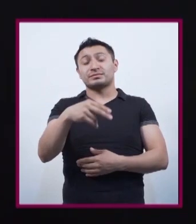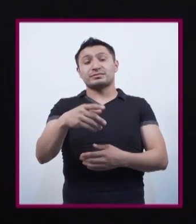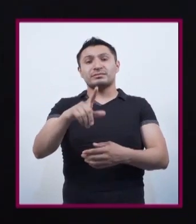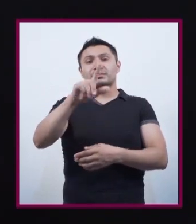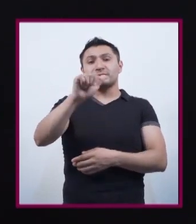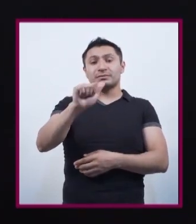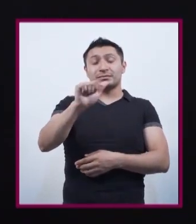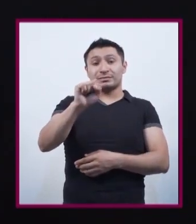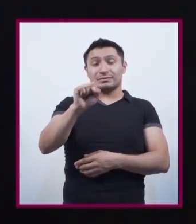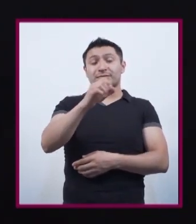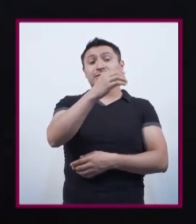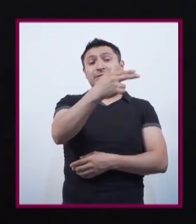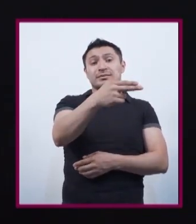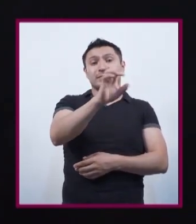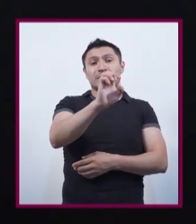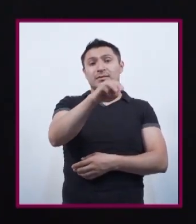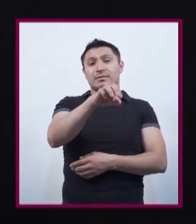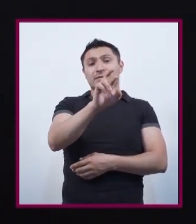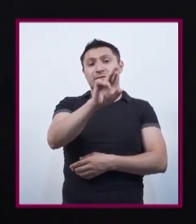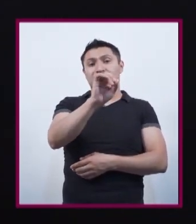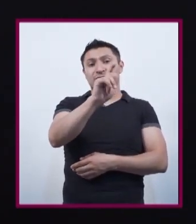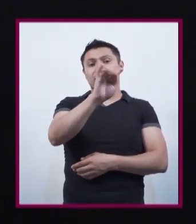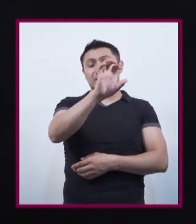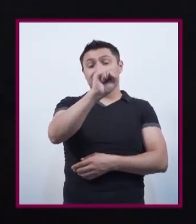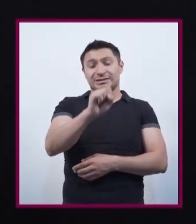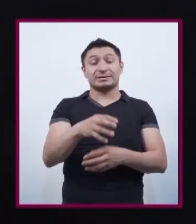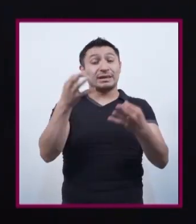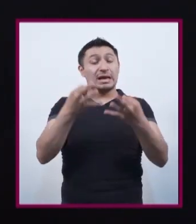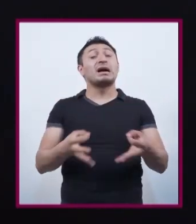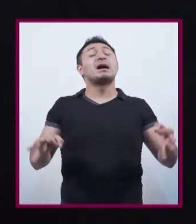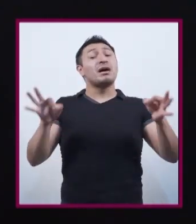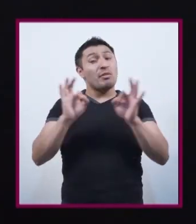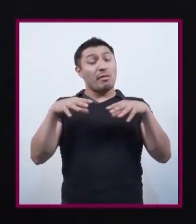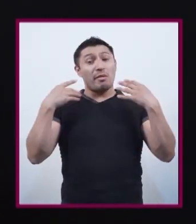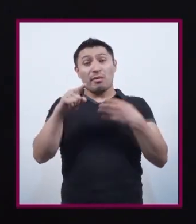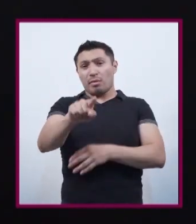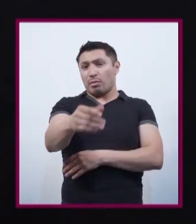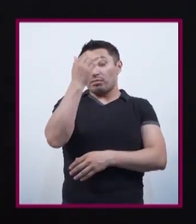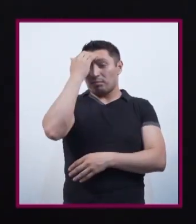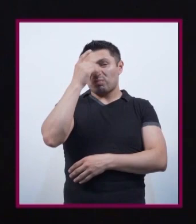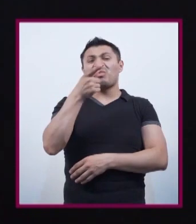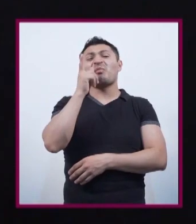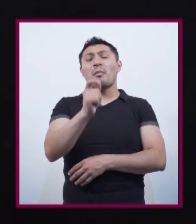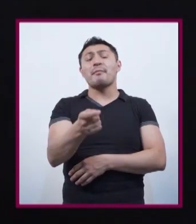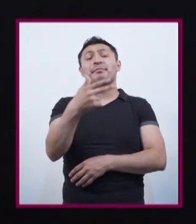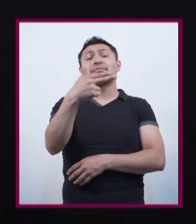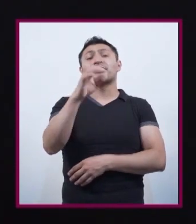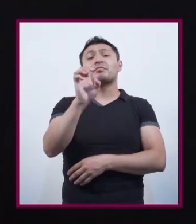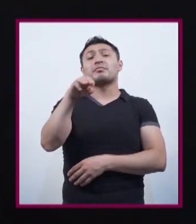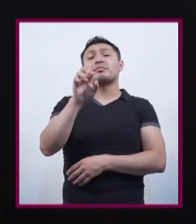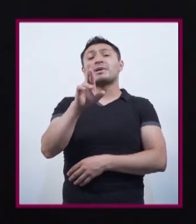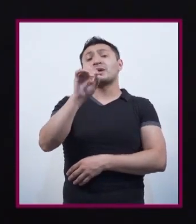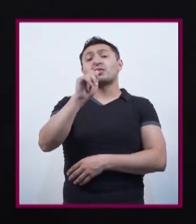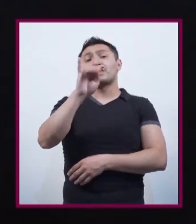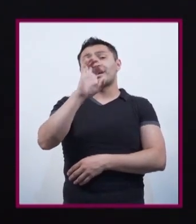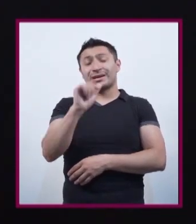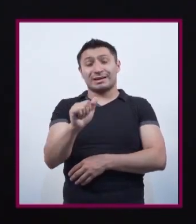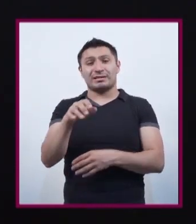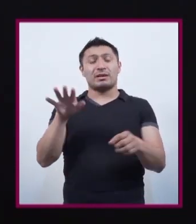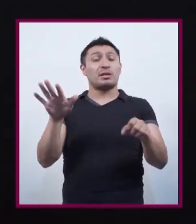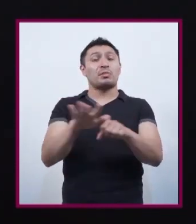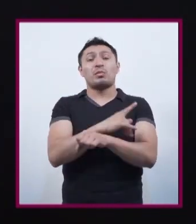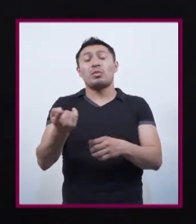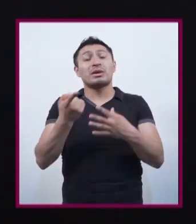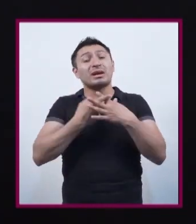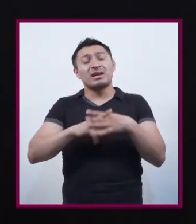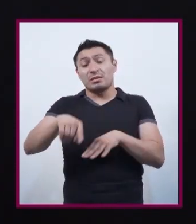Las Hemerotecas, una gran fuente histórica, donde conocerás qué es una hemeroteca, la situación que provocó que surgieran